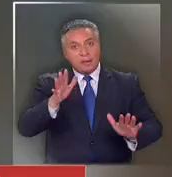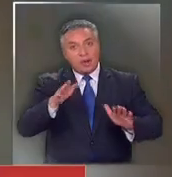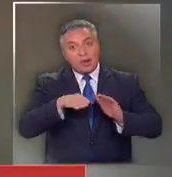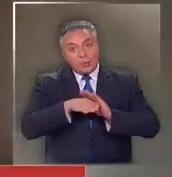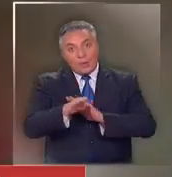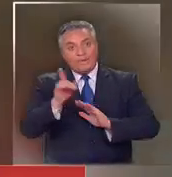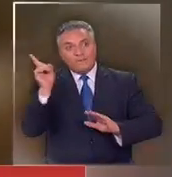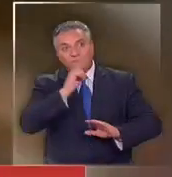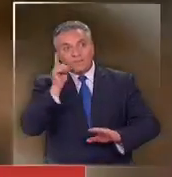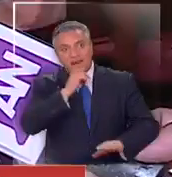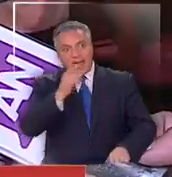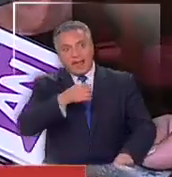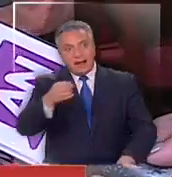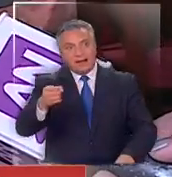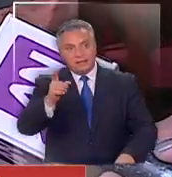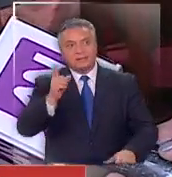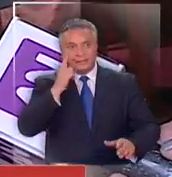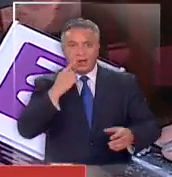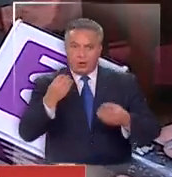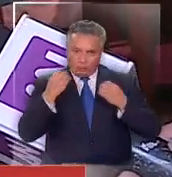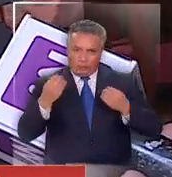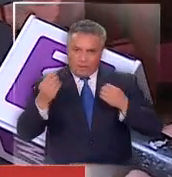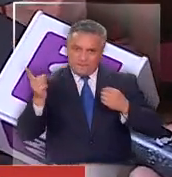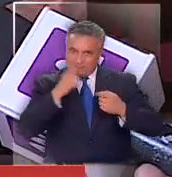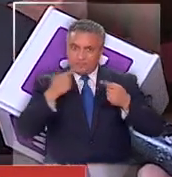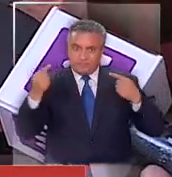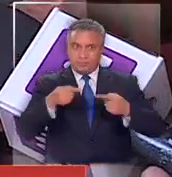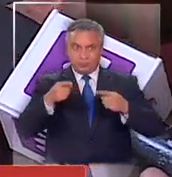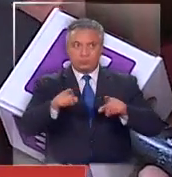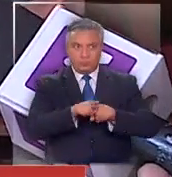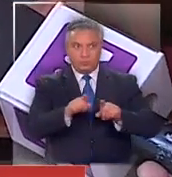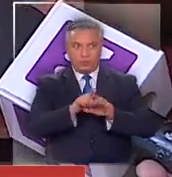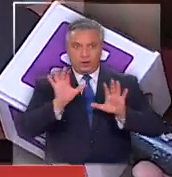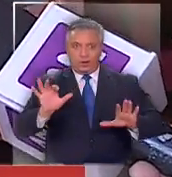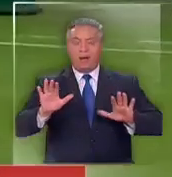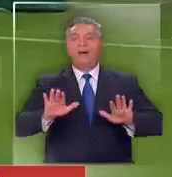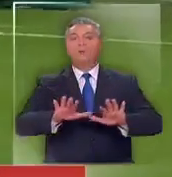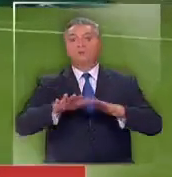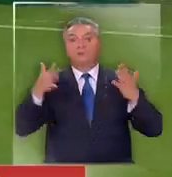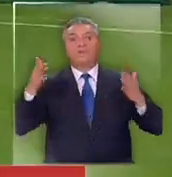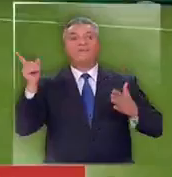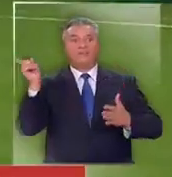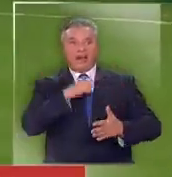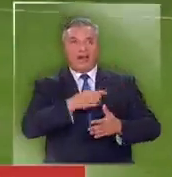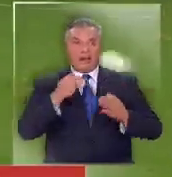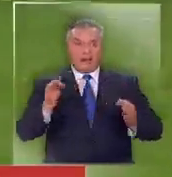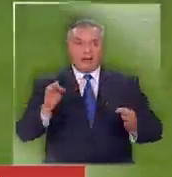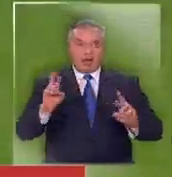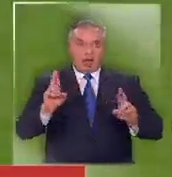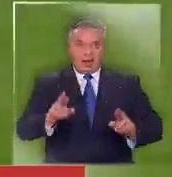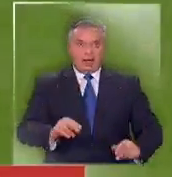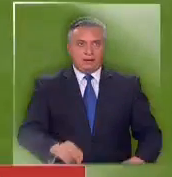final y que tenga un buen partido y que se destape en la final, ojalá.